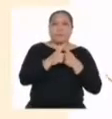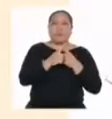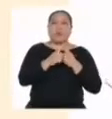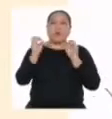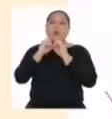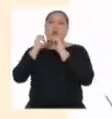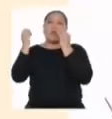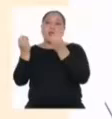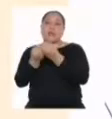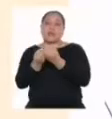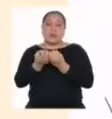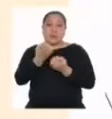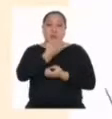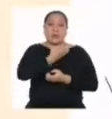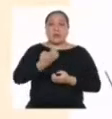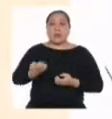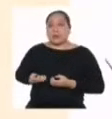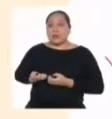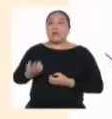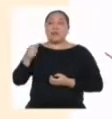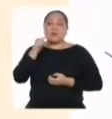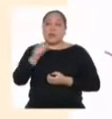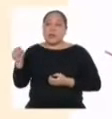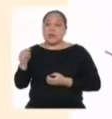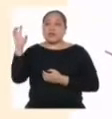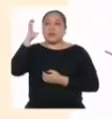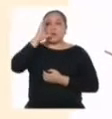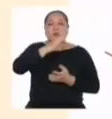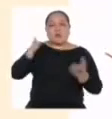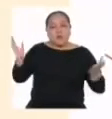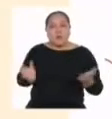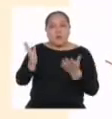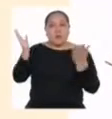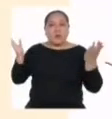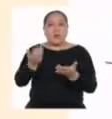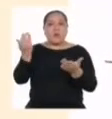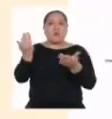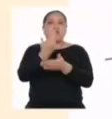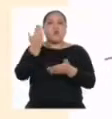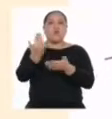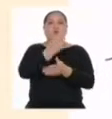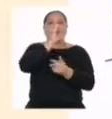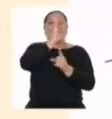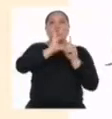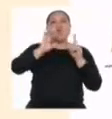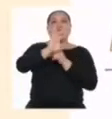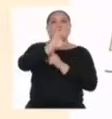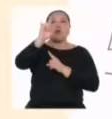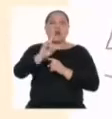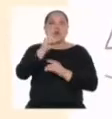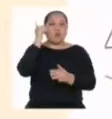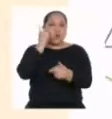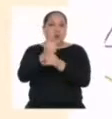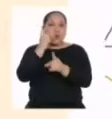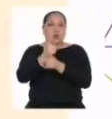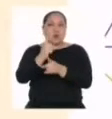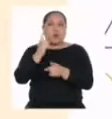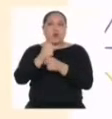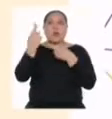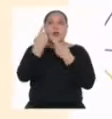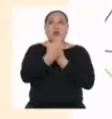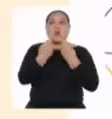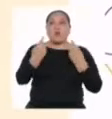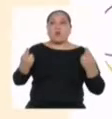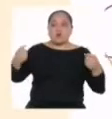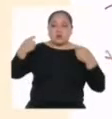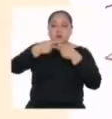las instituciones públicas, en los cuales se busca fomentar una nueva cultura de uso eficiente de los